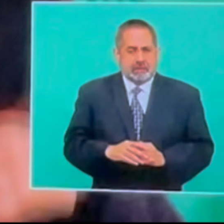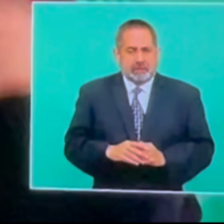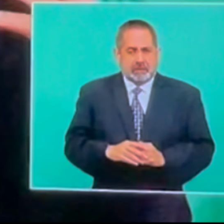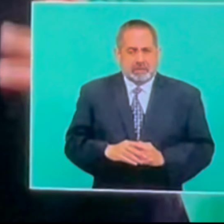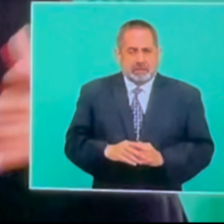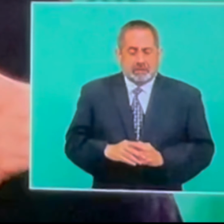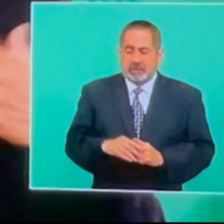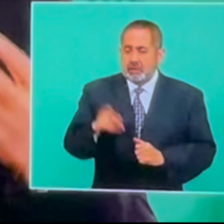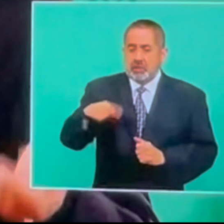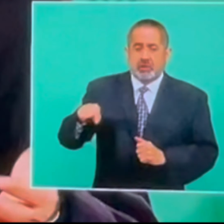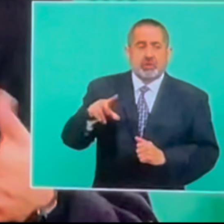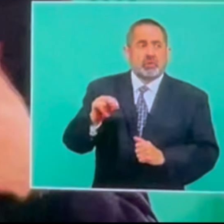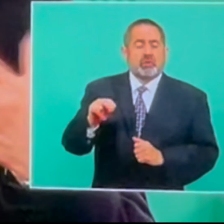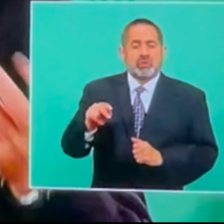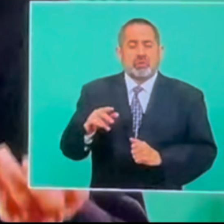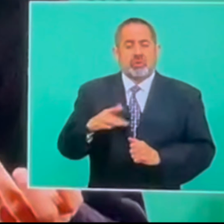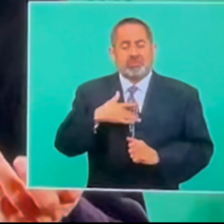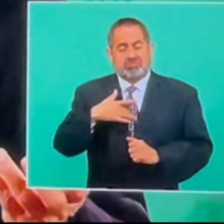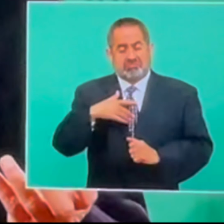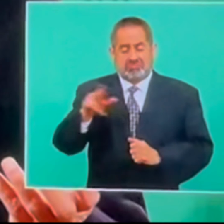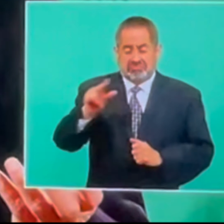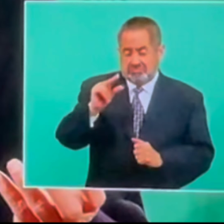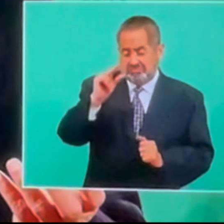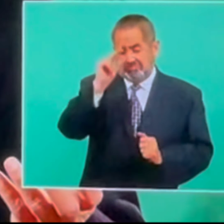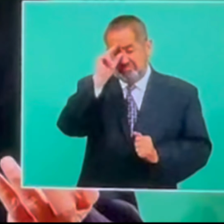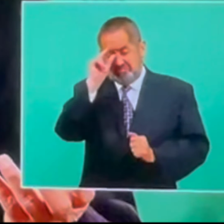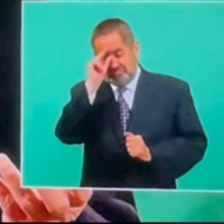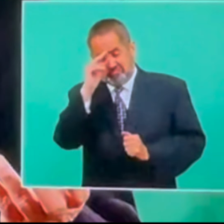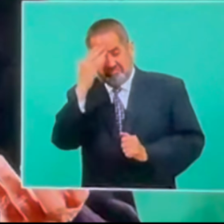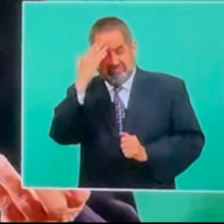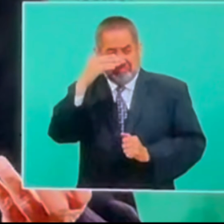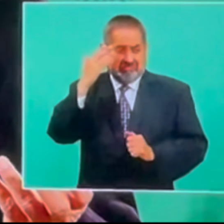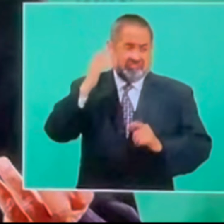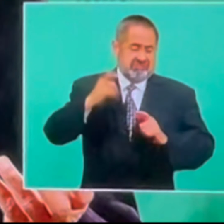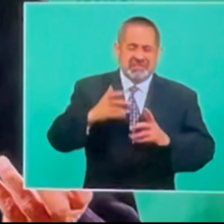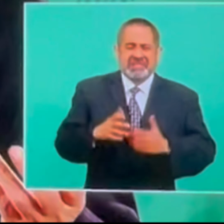no se siente sabionda,